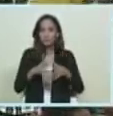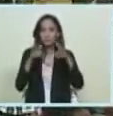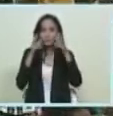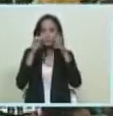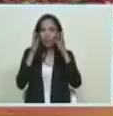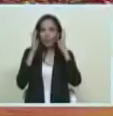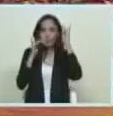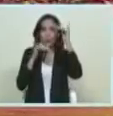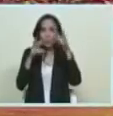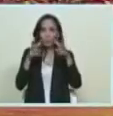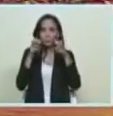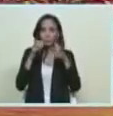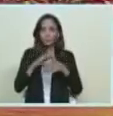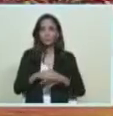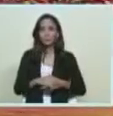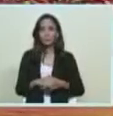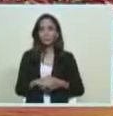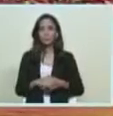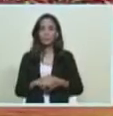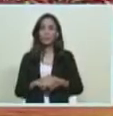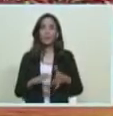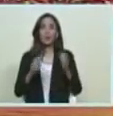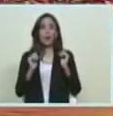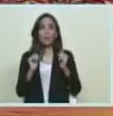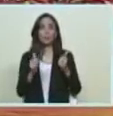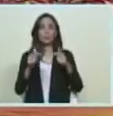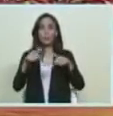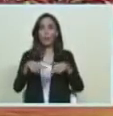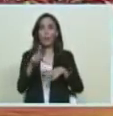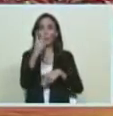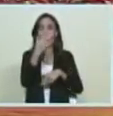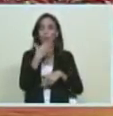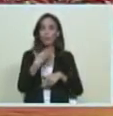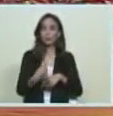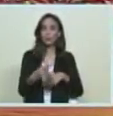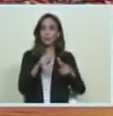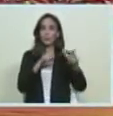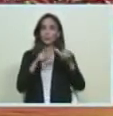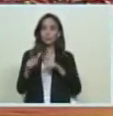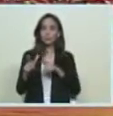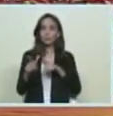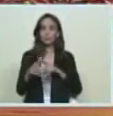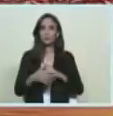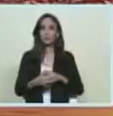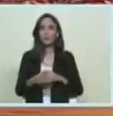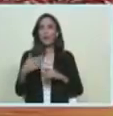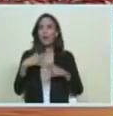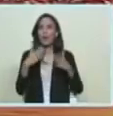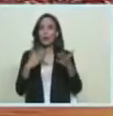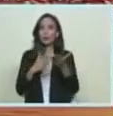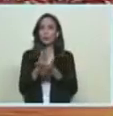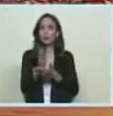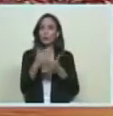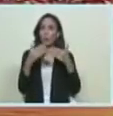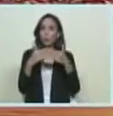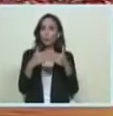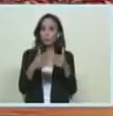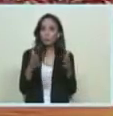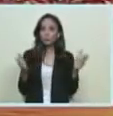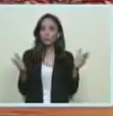atención, atención, a partir de hoy, primero de diciembre, vamos a abrir